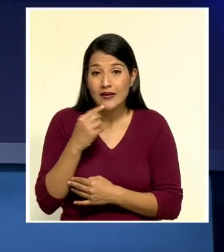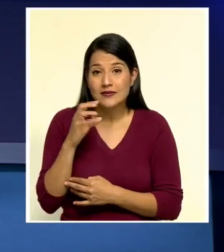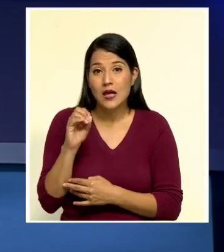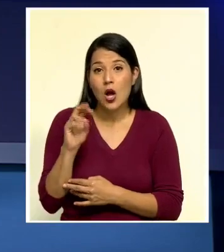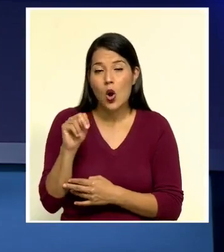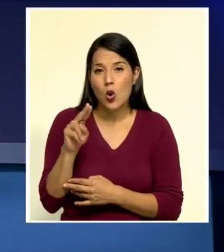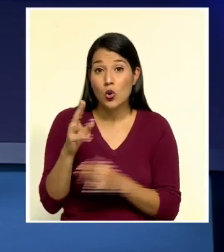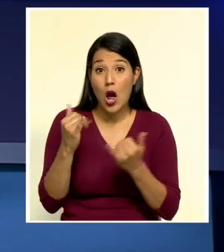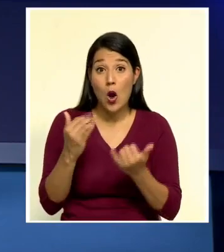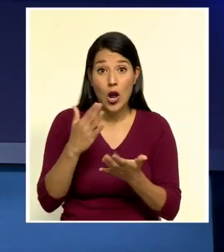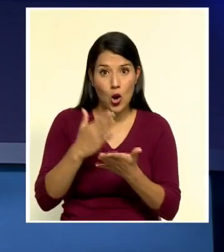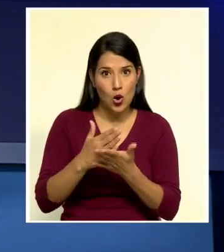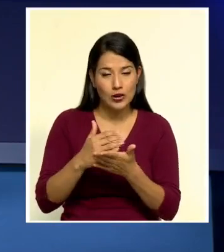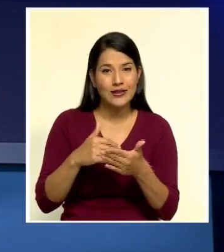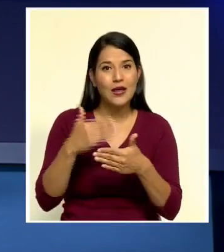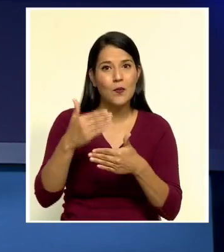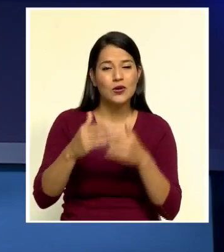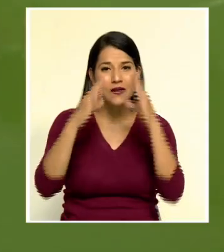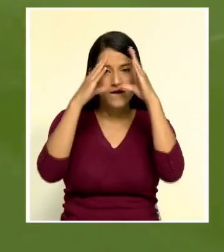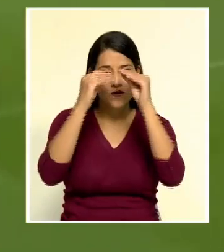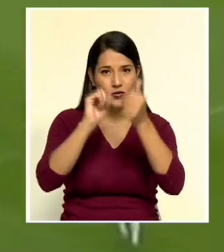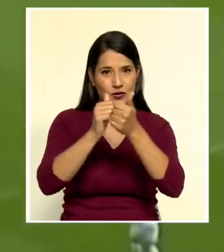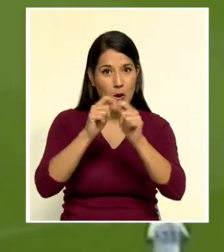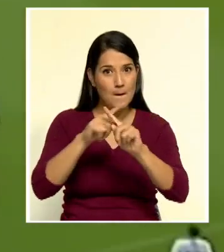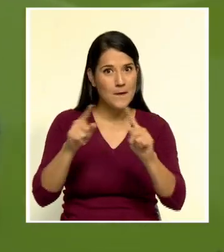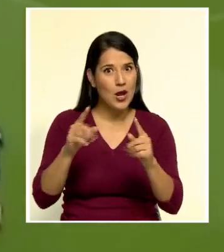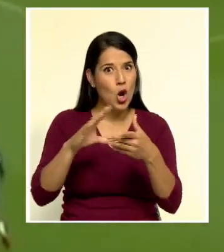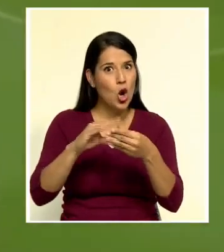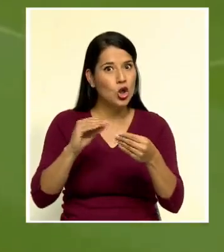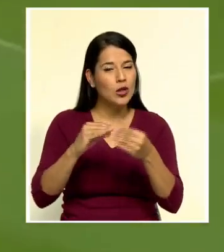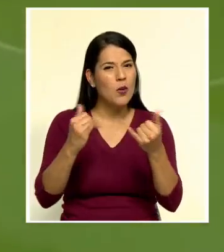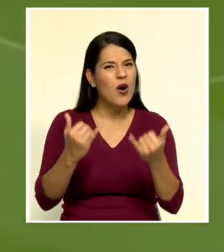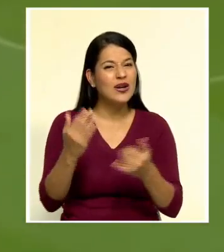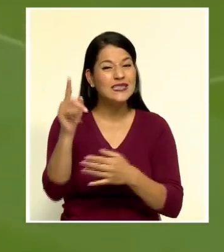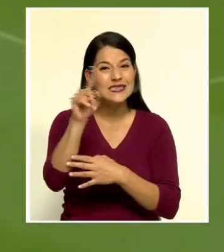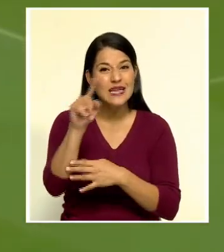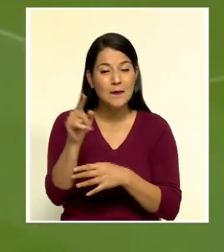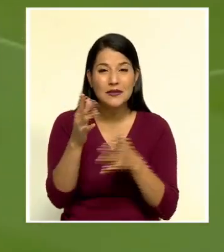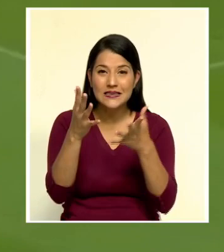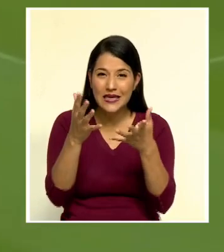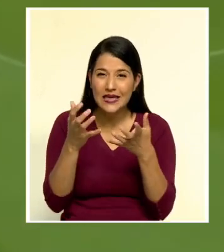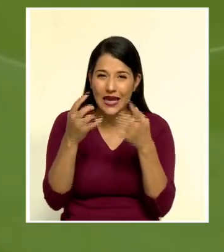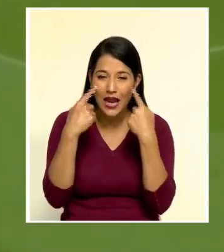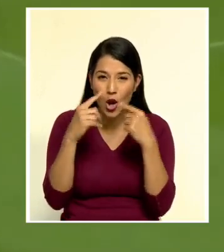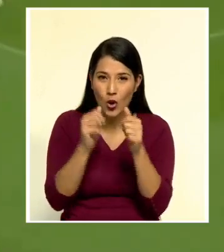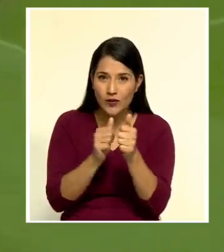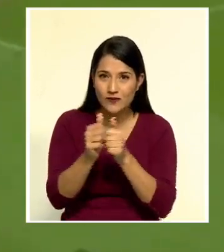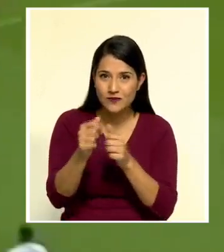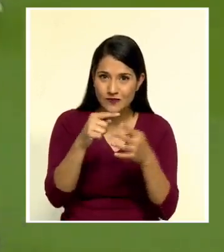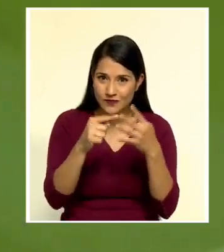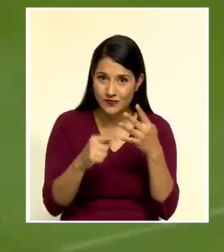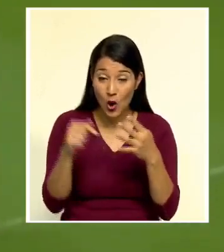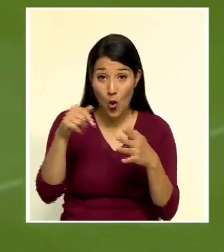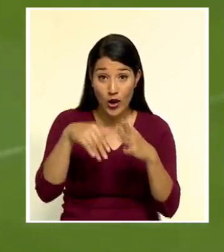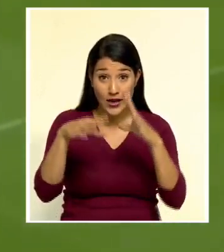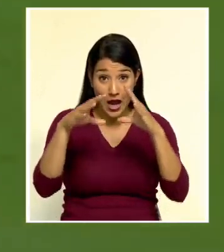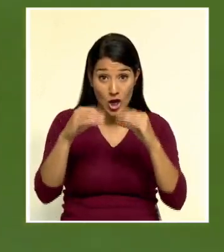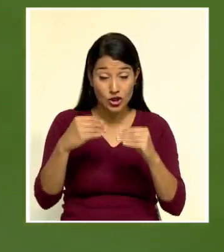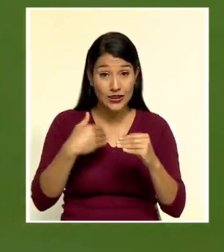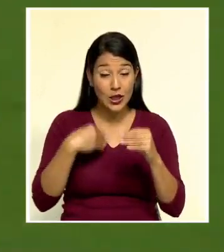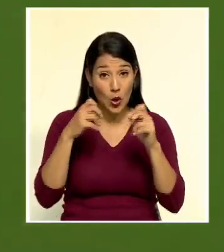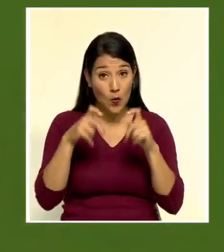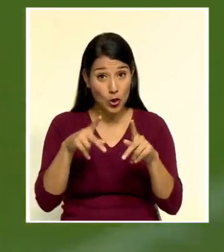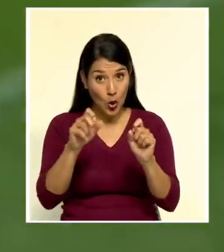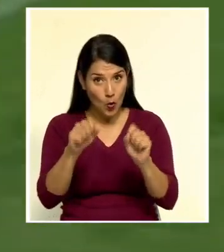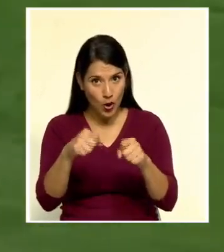Vamos al corte y al volver los deportes, pero le adelantamos que Saprissa busca acercarse a los puestos de clasificación y esta noche tendrá la oportunidad